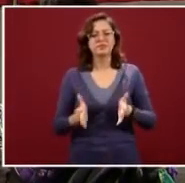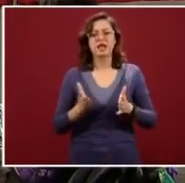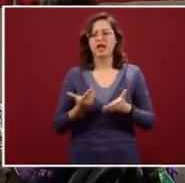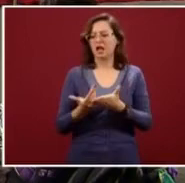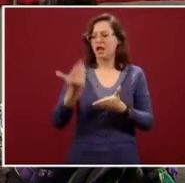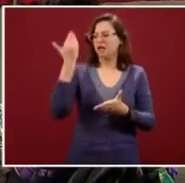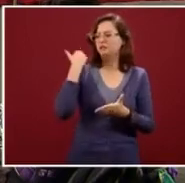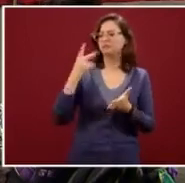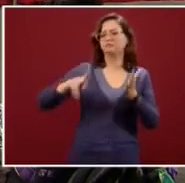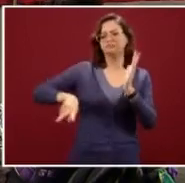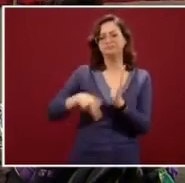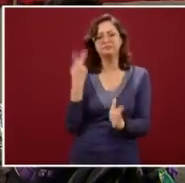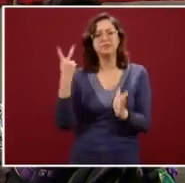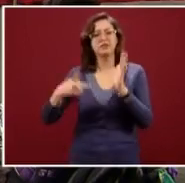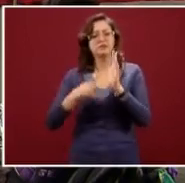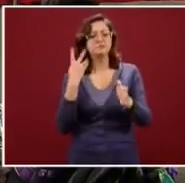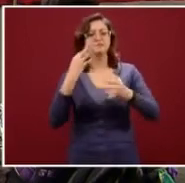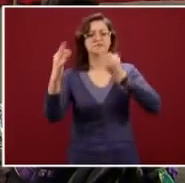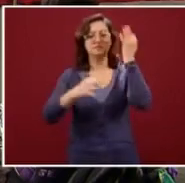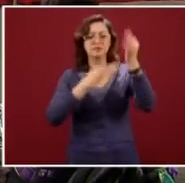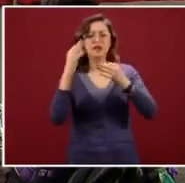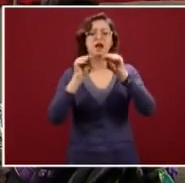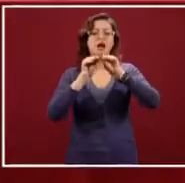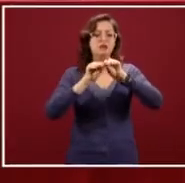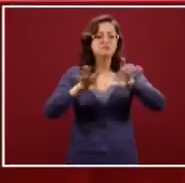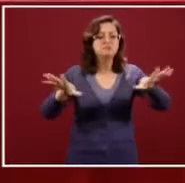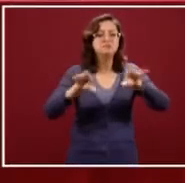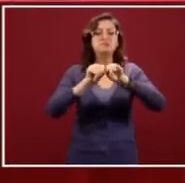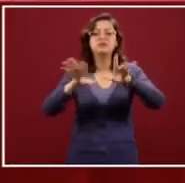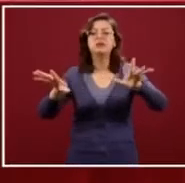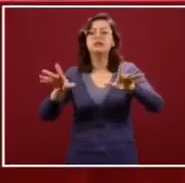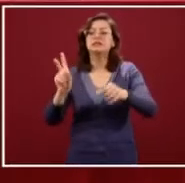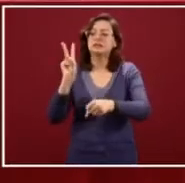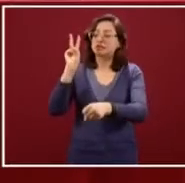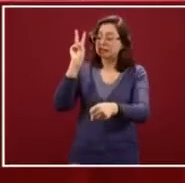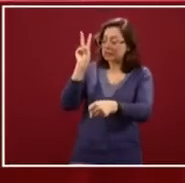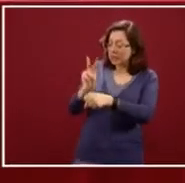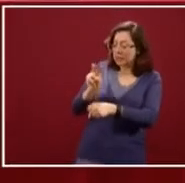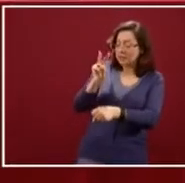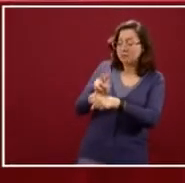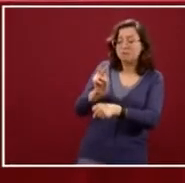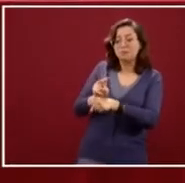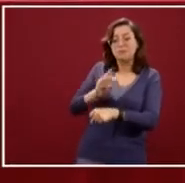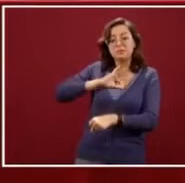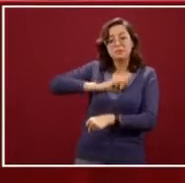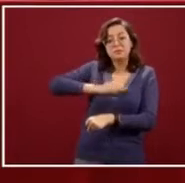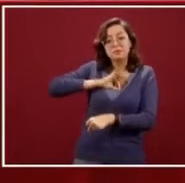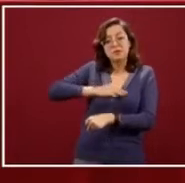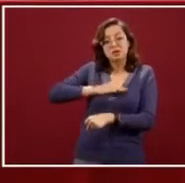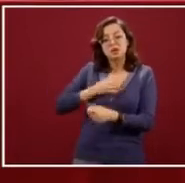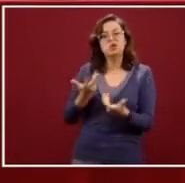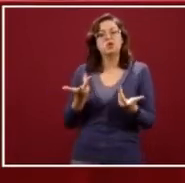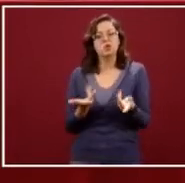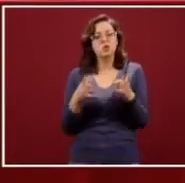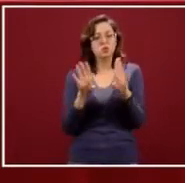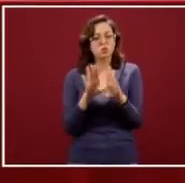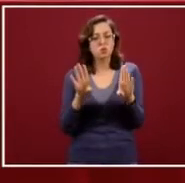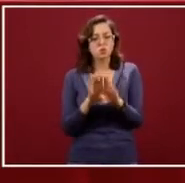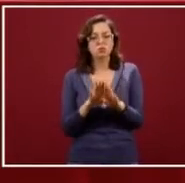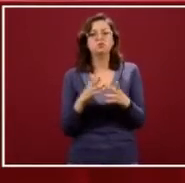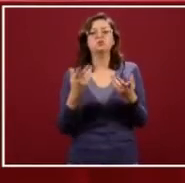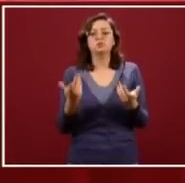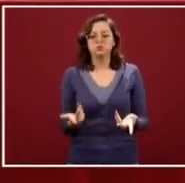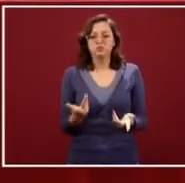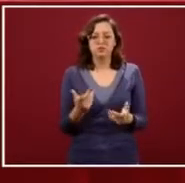avisando, informando a la población que el modelo de vigilancia epidemiológica se adecúa y cambia precisamente